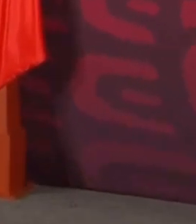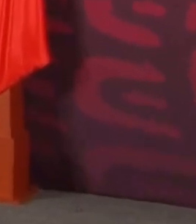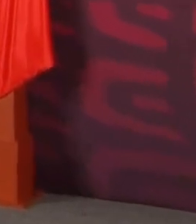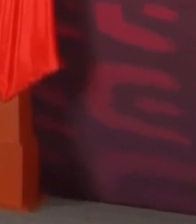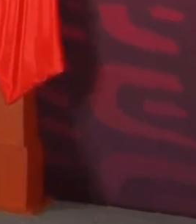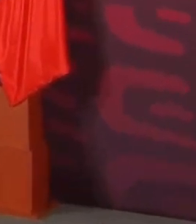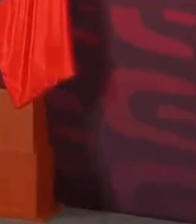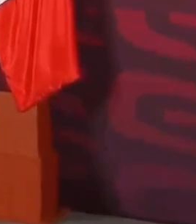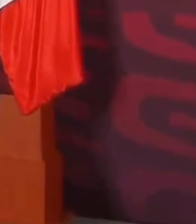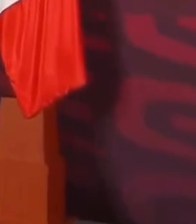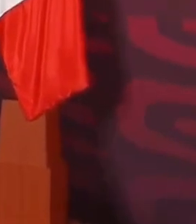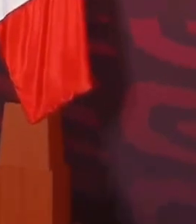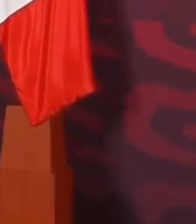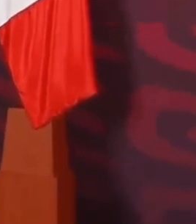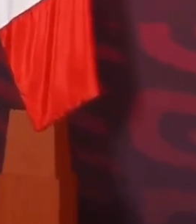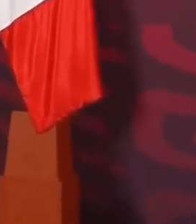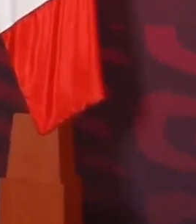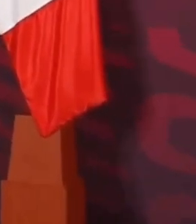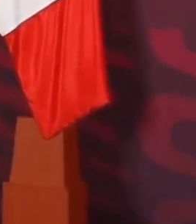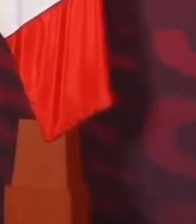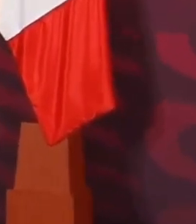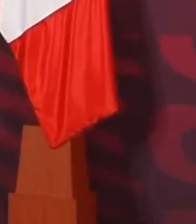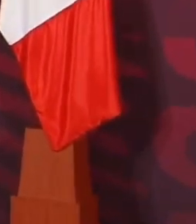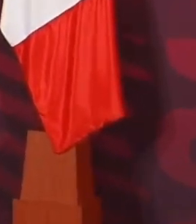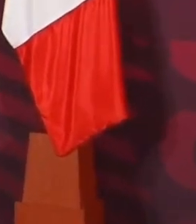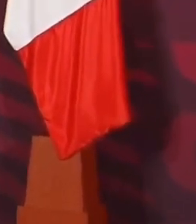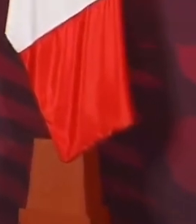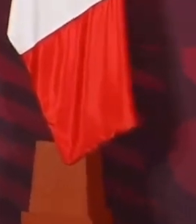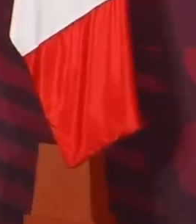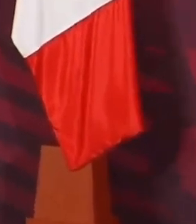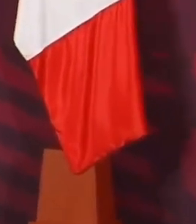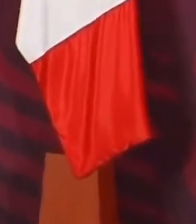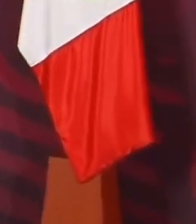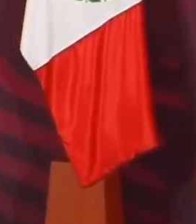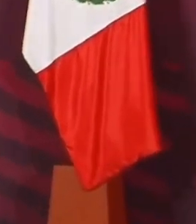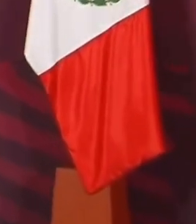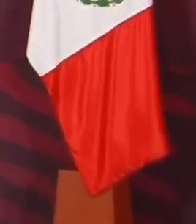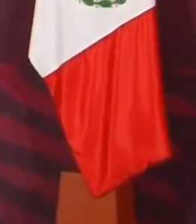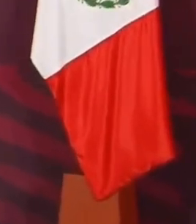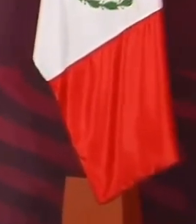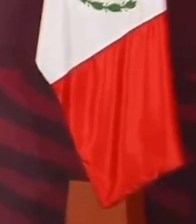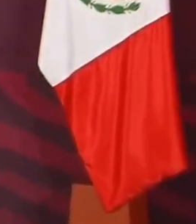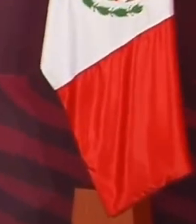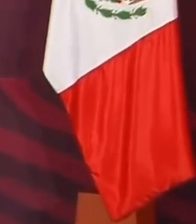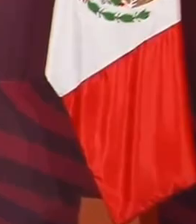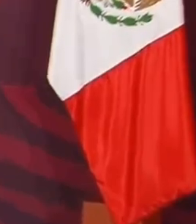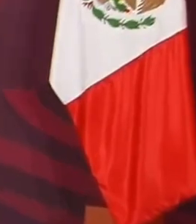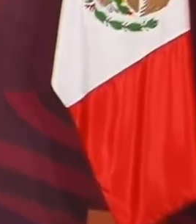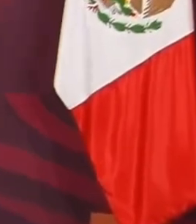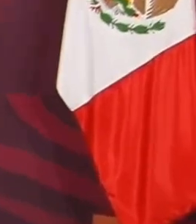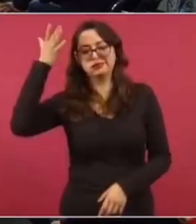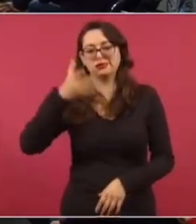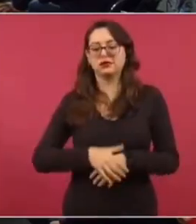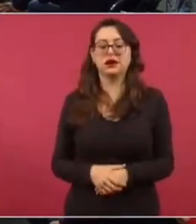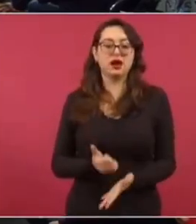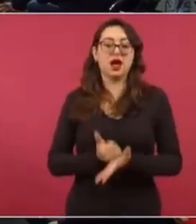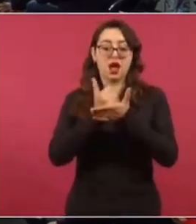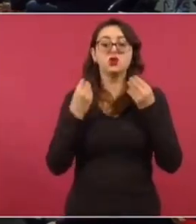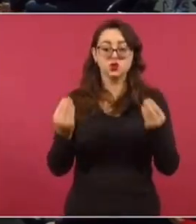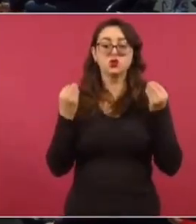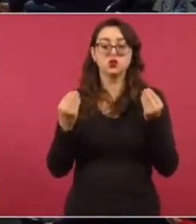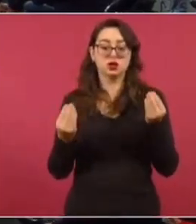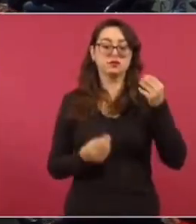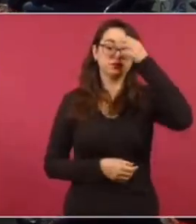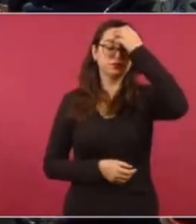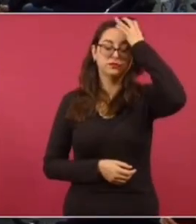yo espero que el movimiento de transformación tenga mayoría calificada en la cámara y que se puede hacer una reforma la Constitución es que